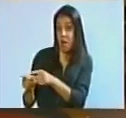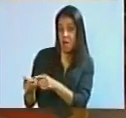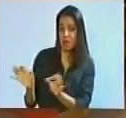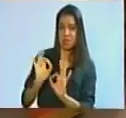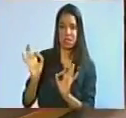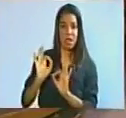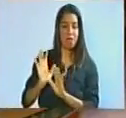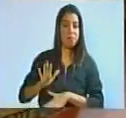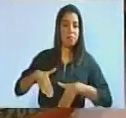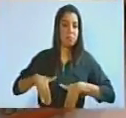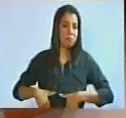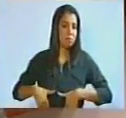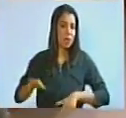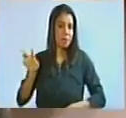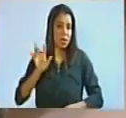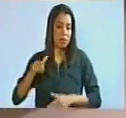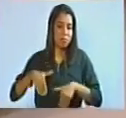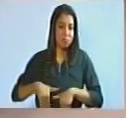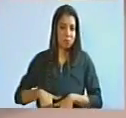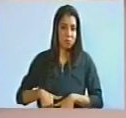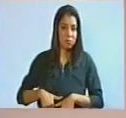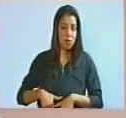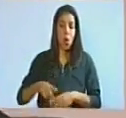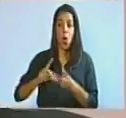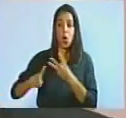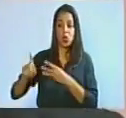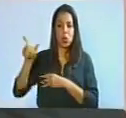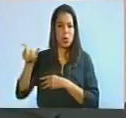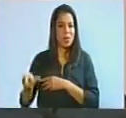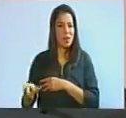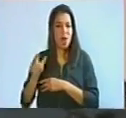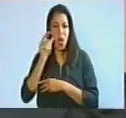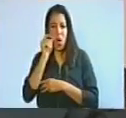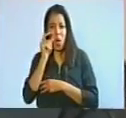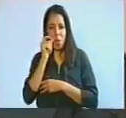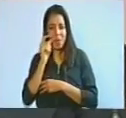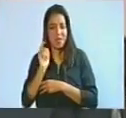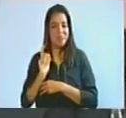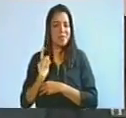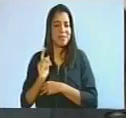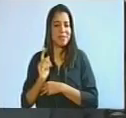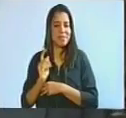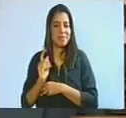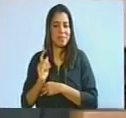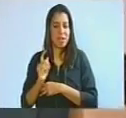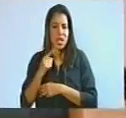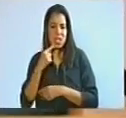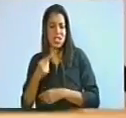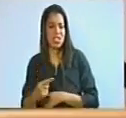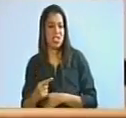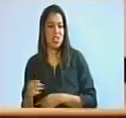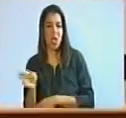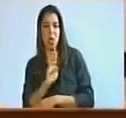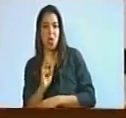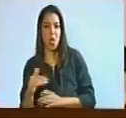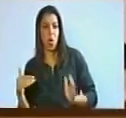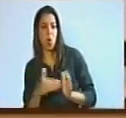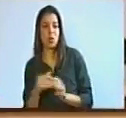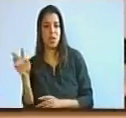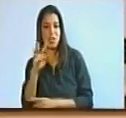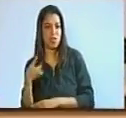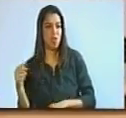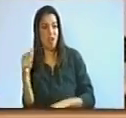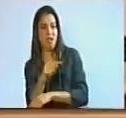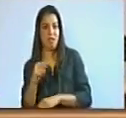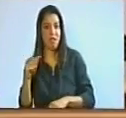tal. E igualmente, pues el señor Macri, ¿no? Incluso ha dicho que hay que acelerar las acciones contra el gobierno venezolano